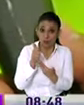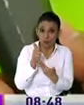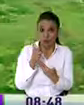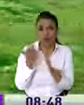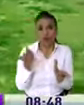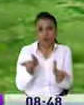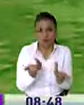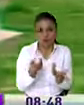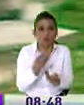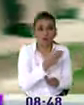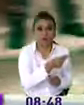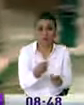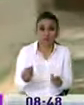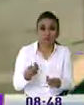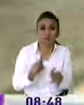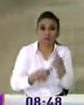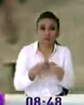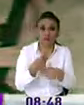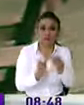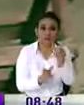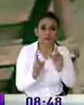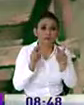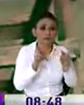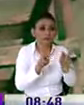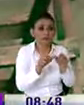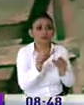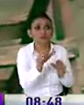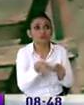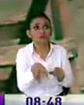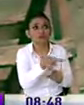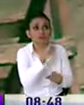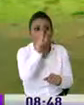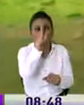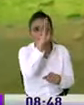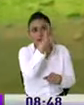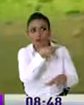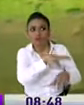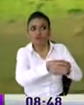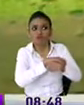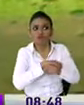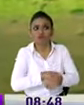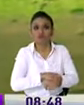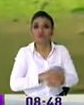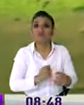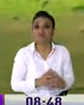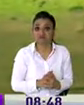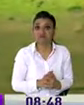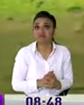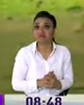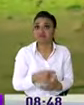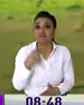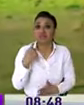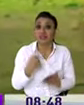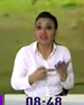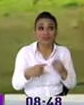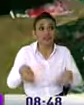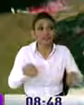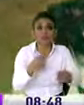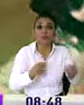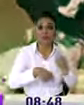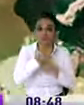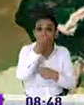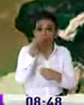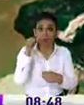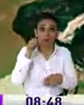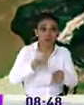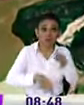sector. Muchos habitantes observaron desde lejos la acción de los uniformados en busca de eliminar esta mala práctica, que